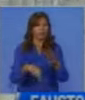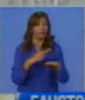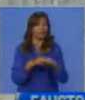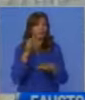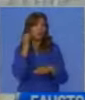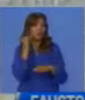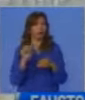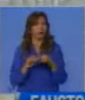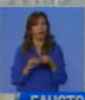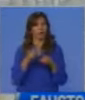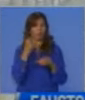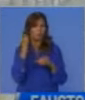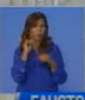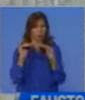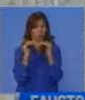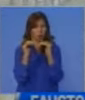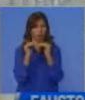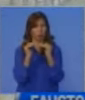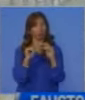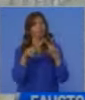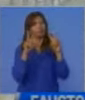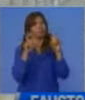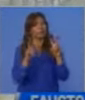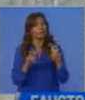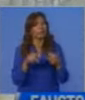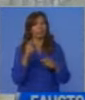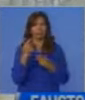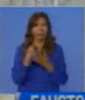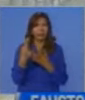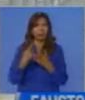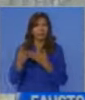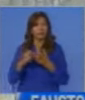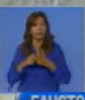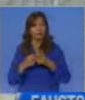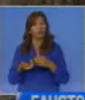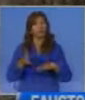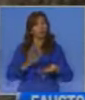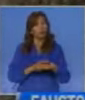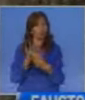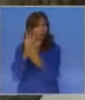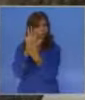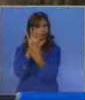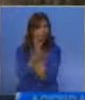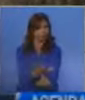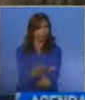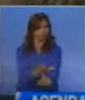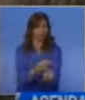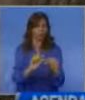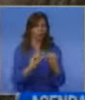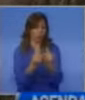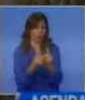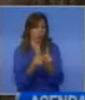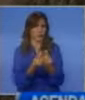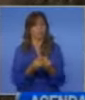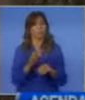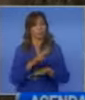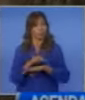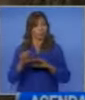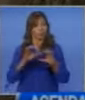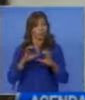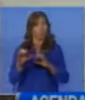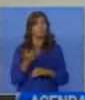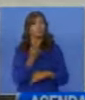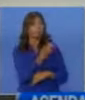discute también otro tema que ha sido polémico durante las últimas semanas. Tiene que ver con la discriminación. El superintendente de comunicación dijo esta